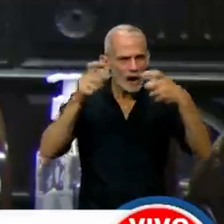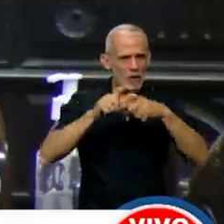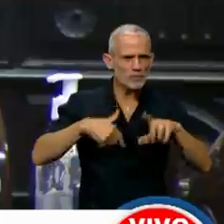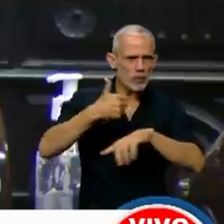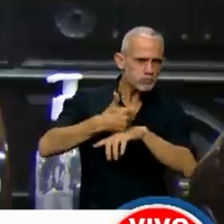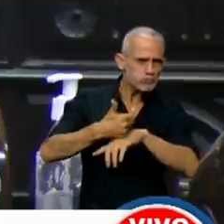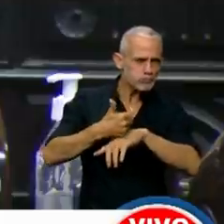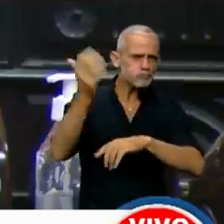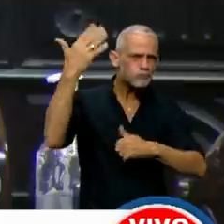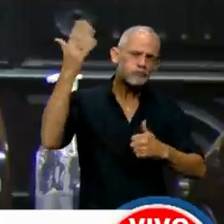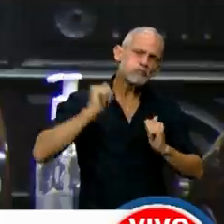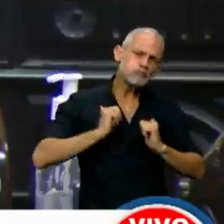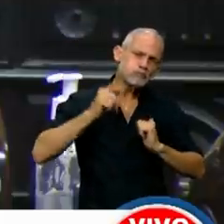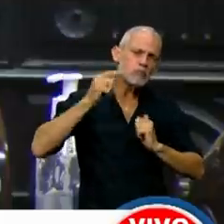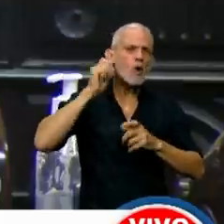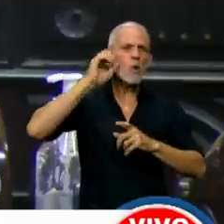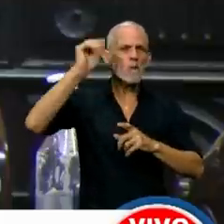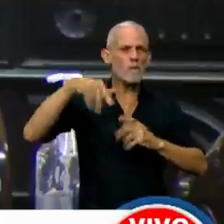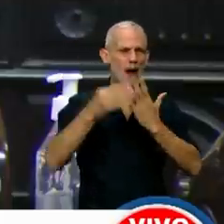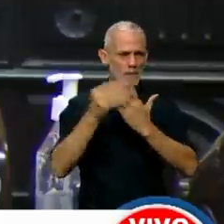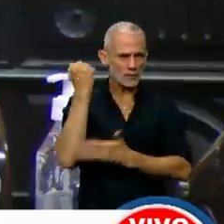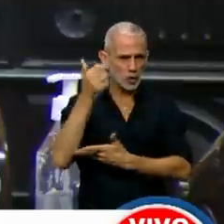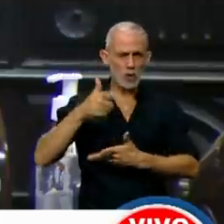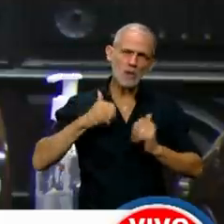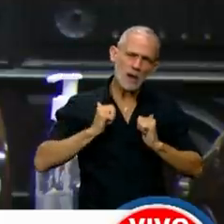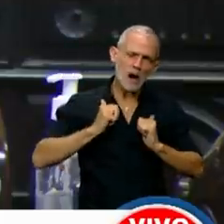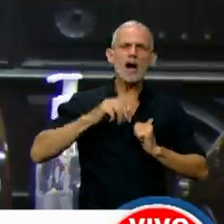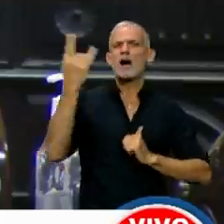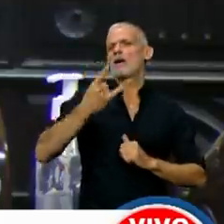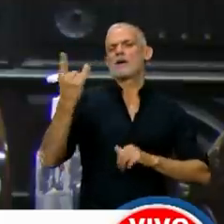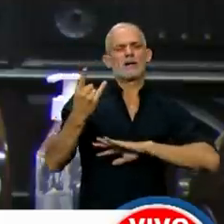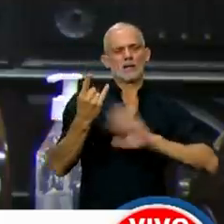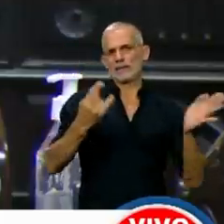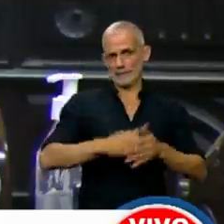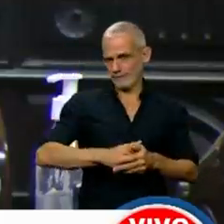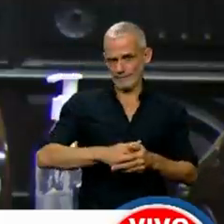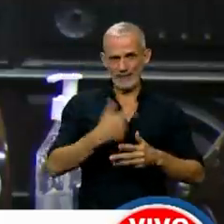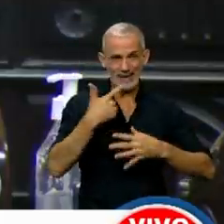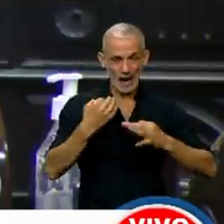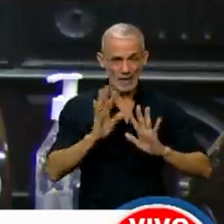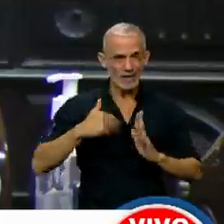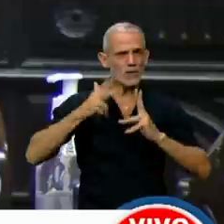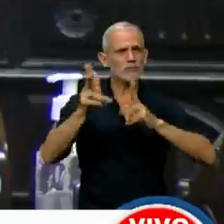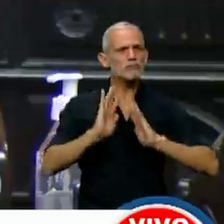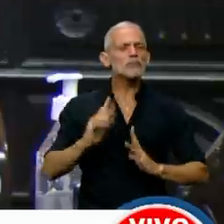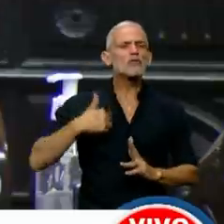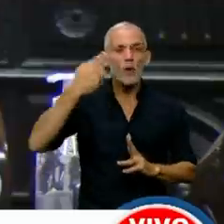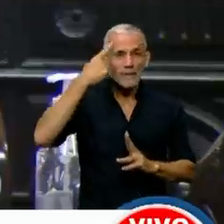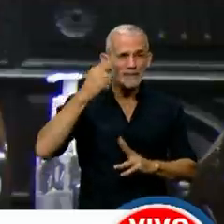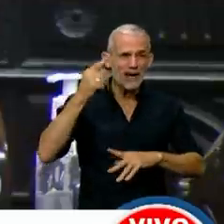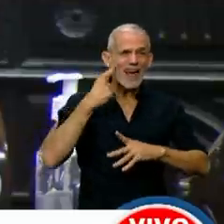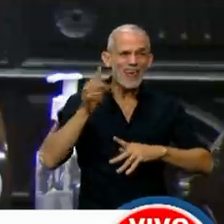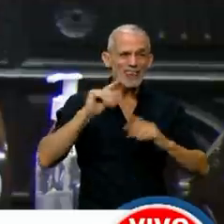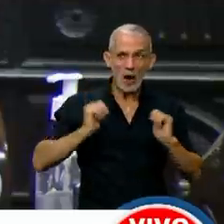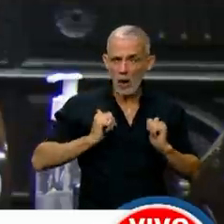la exposición del ministro guzmán me pareció falaz la verdad les digo me parecía ese día que